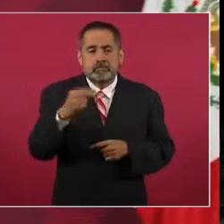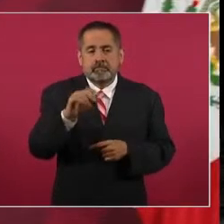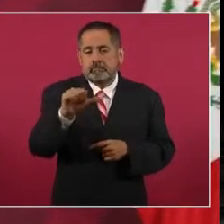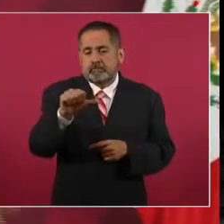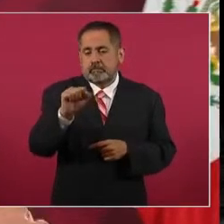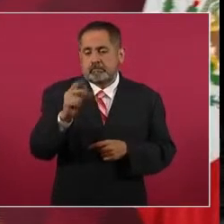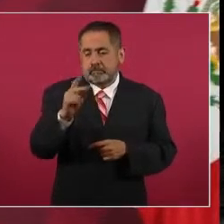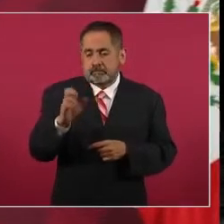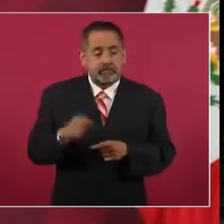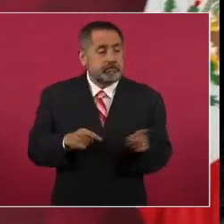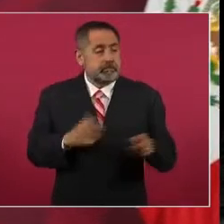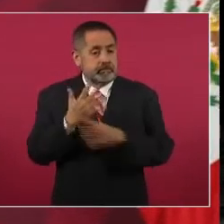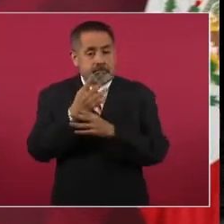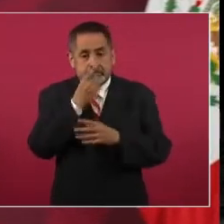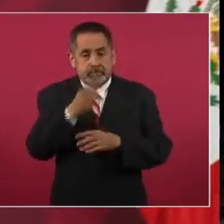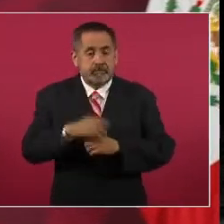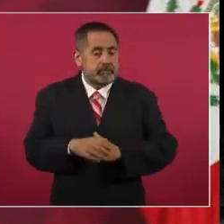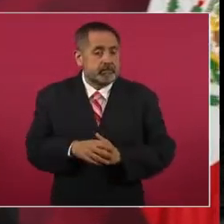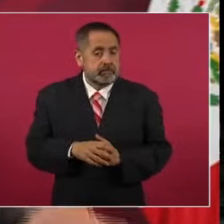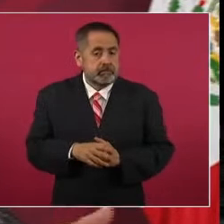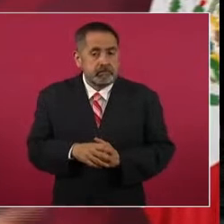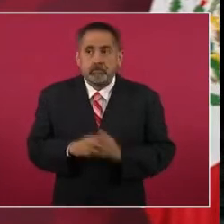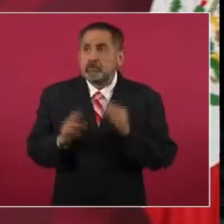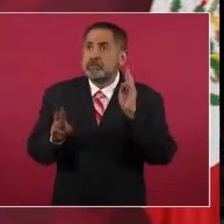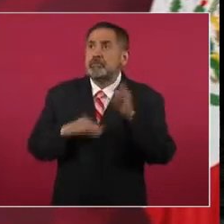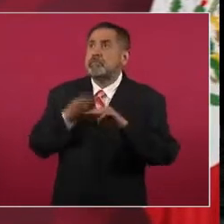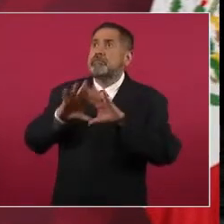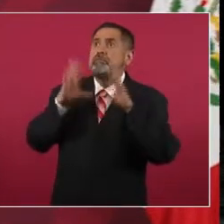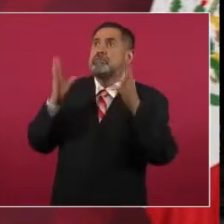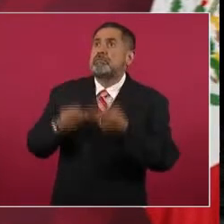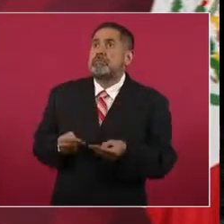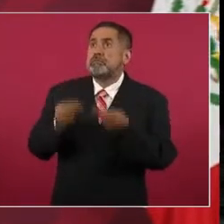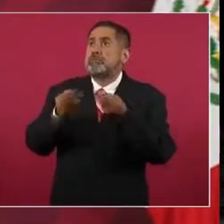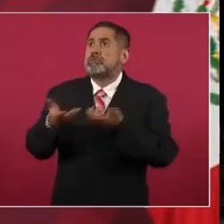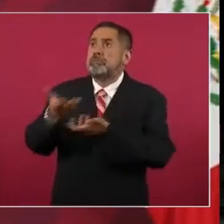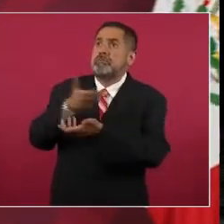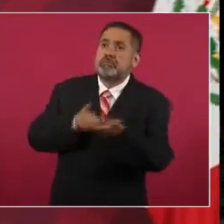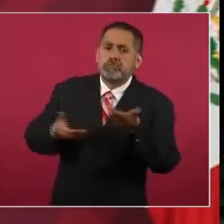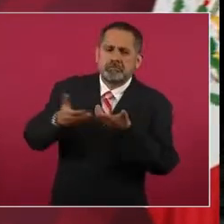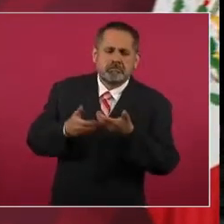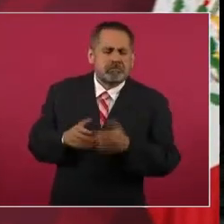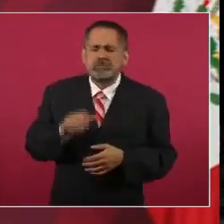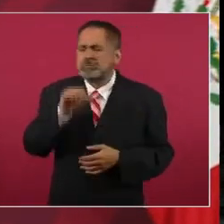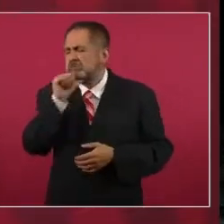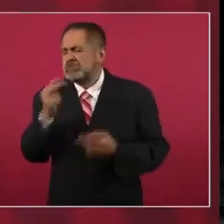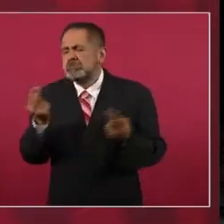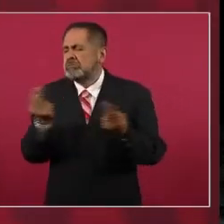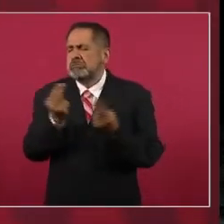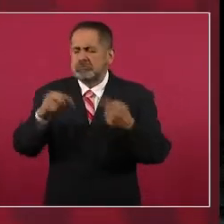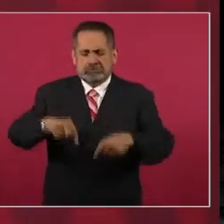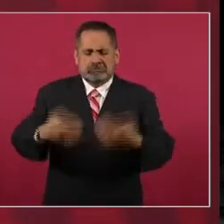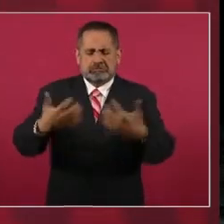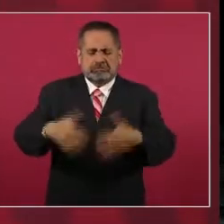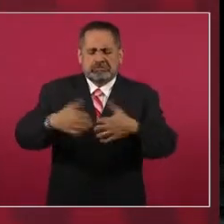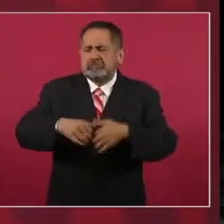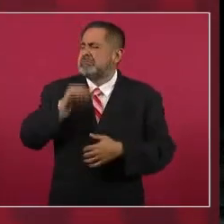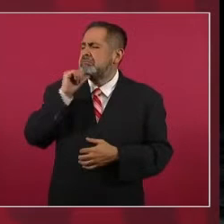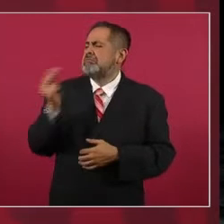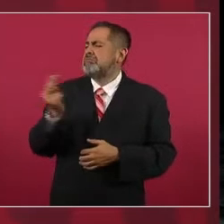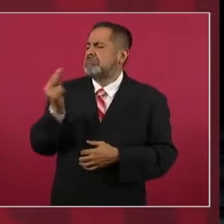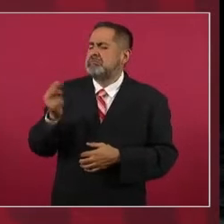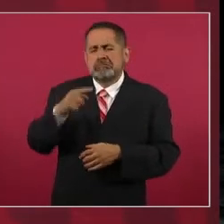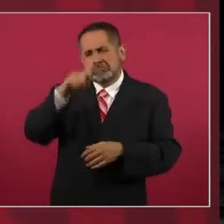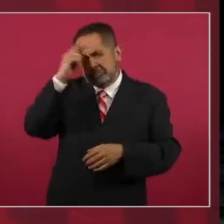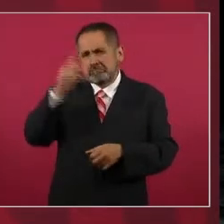de claro de que en un mundo globalizado no hacía falta producir en